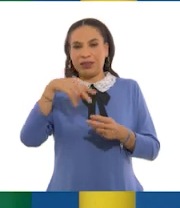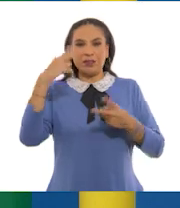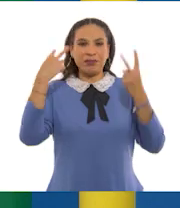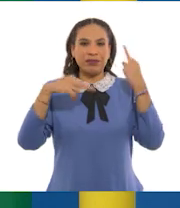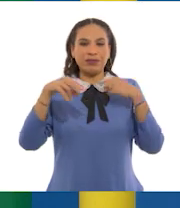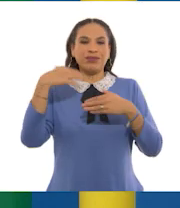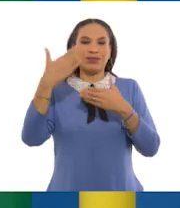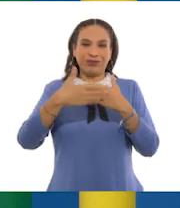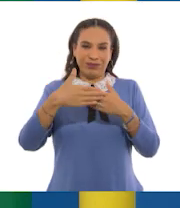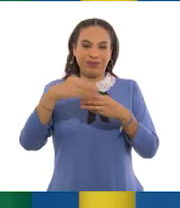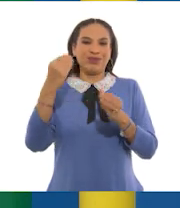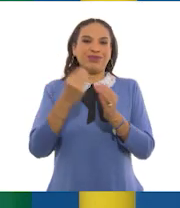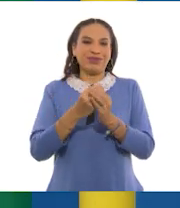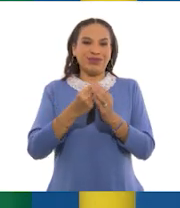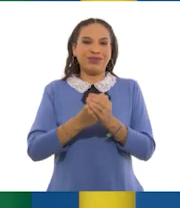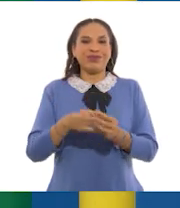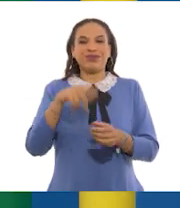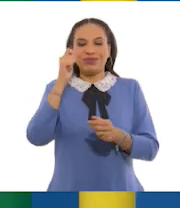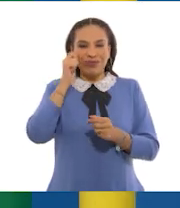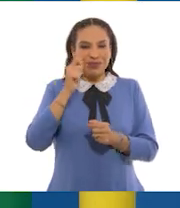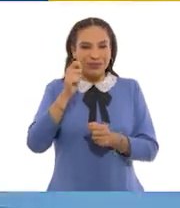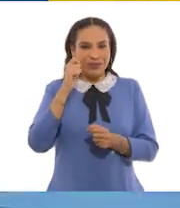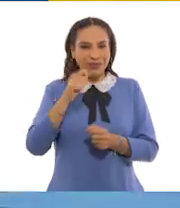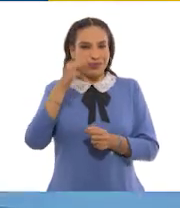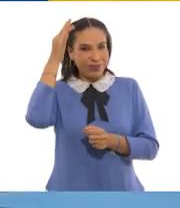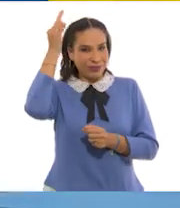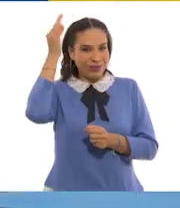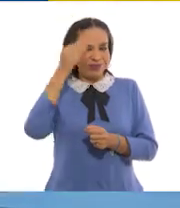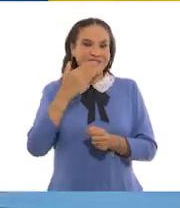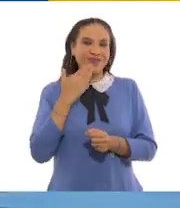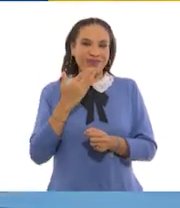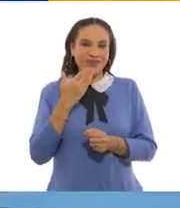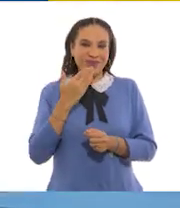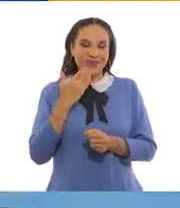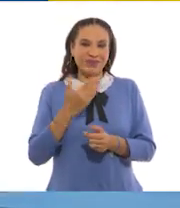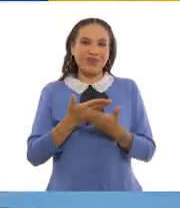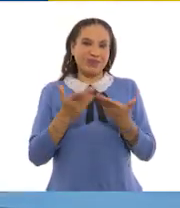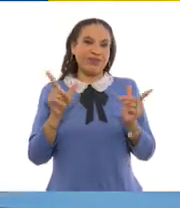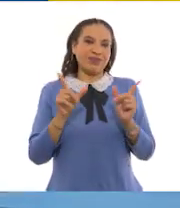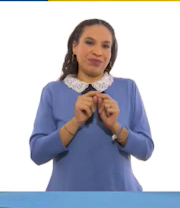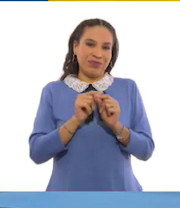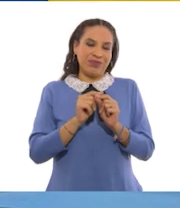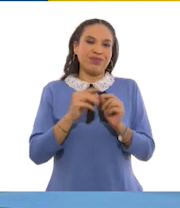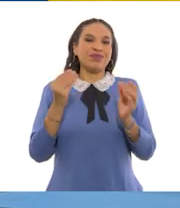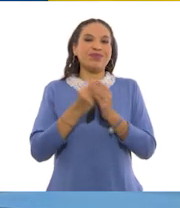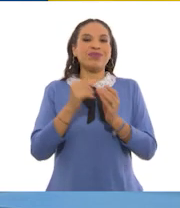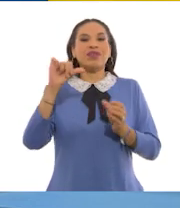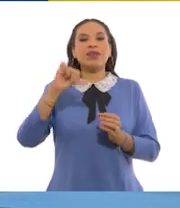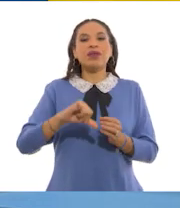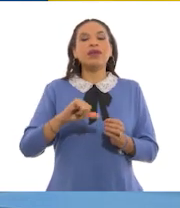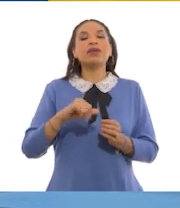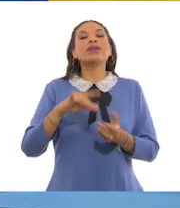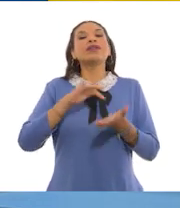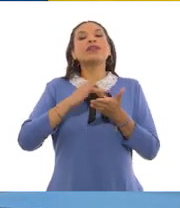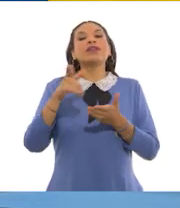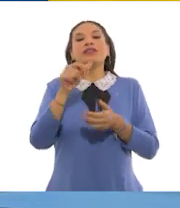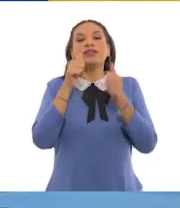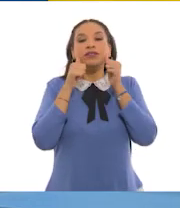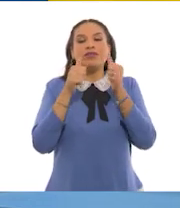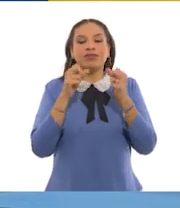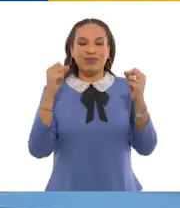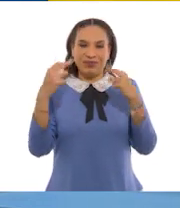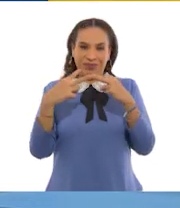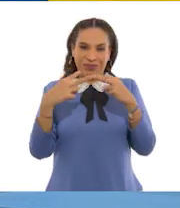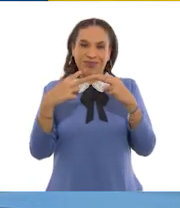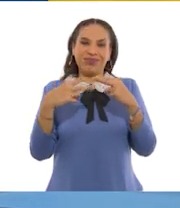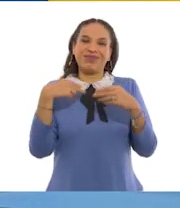de la próxima clase con el inspector Raulito. Muy bien, pues hasta aquí llega nuestra clase de hoy. Gracias por su atención, nos